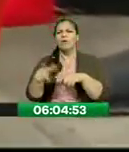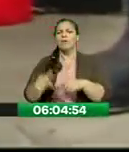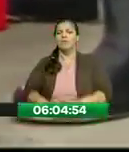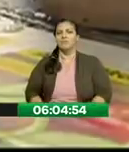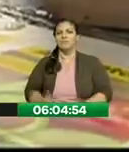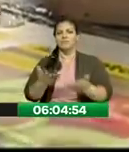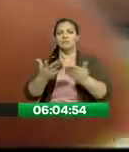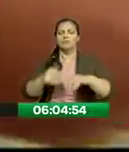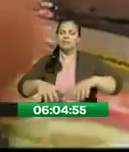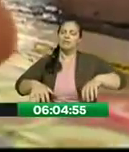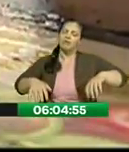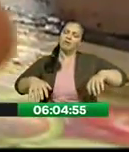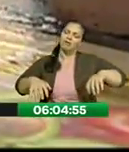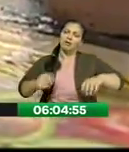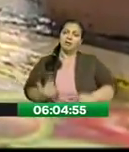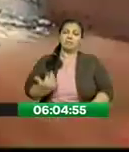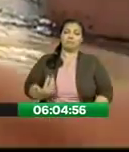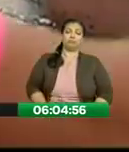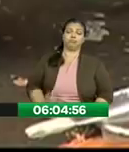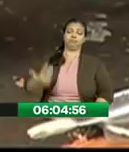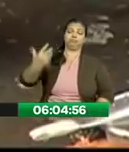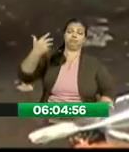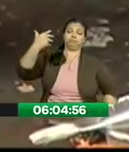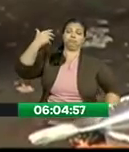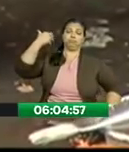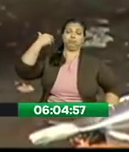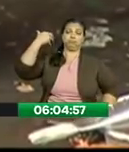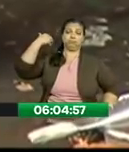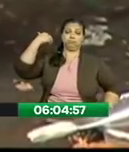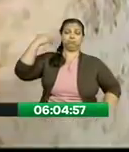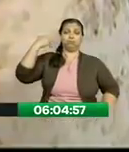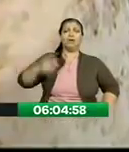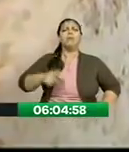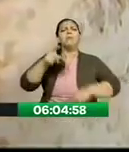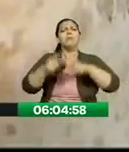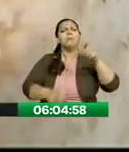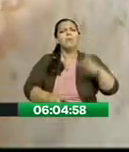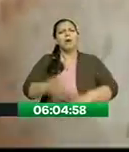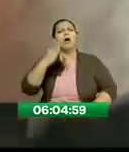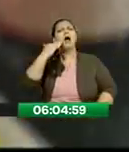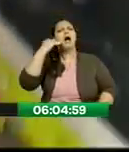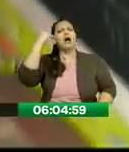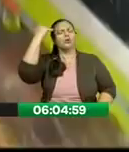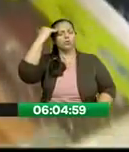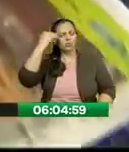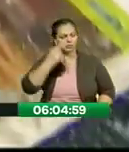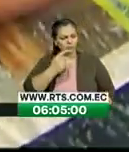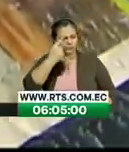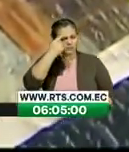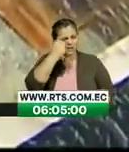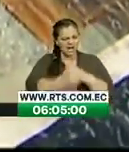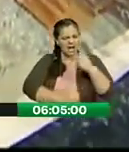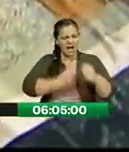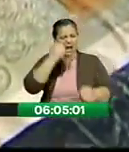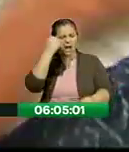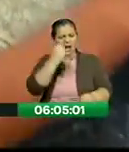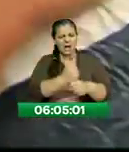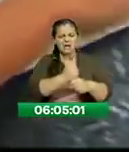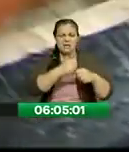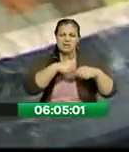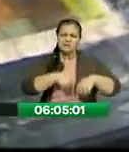viejos. En la antigüedad, esta tradición apuntaba hacia los adultos, quienes quemaban todo lo malo del año representado en el